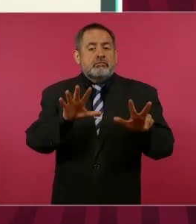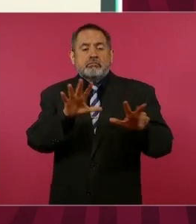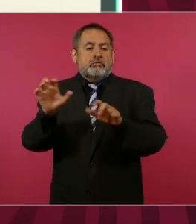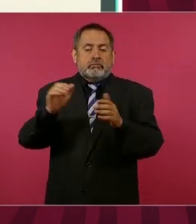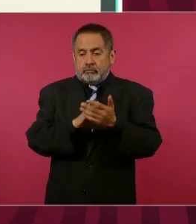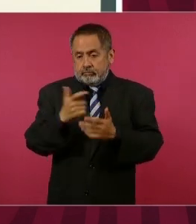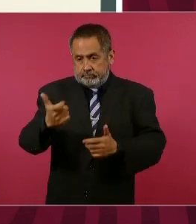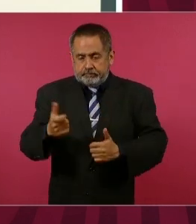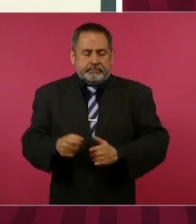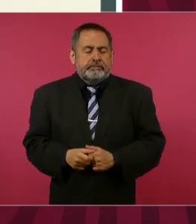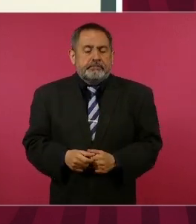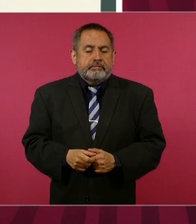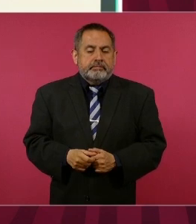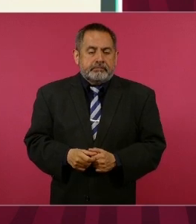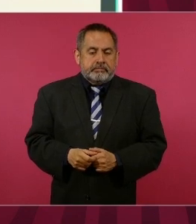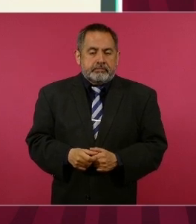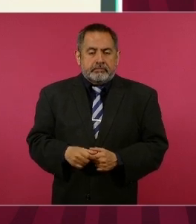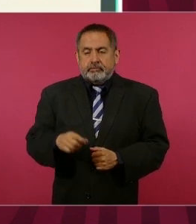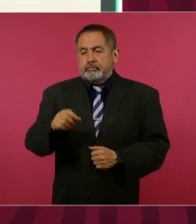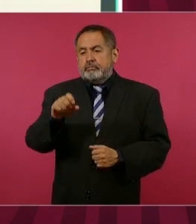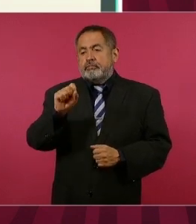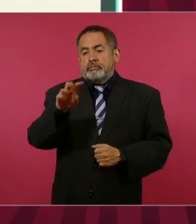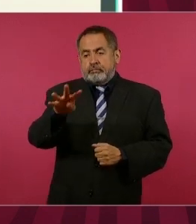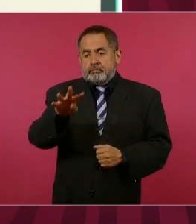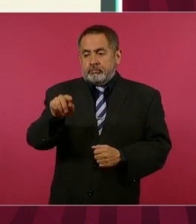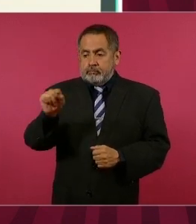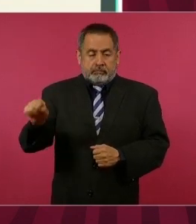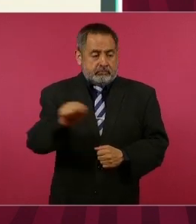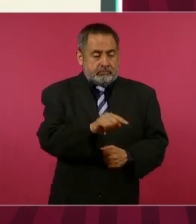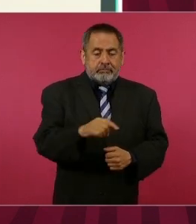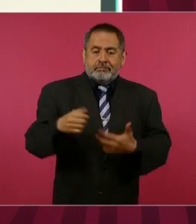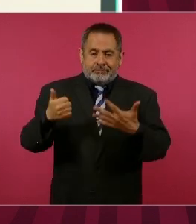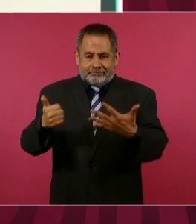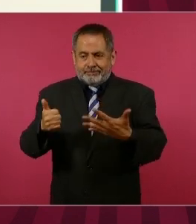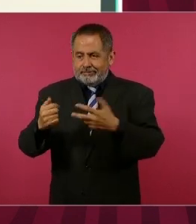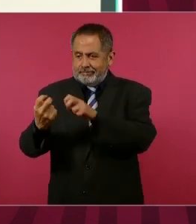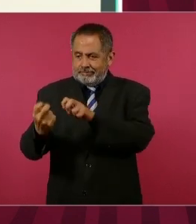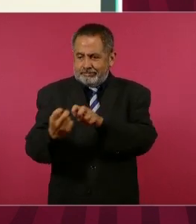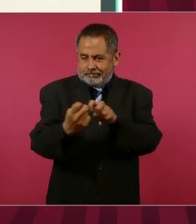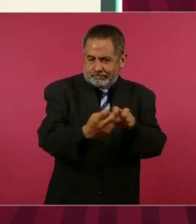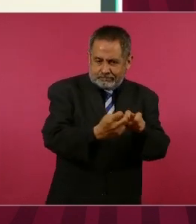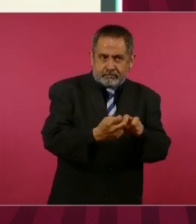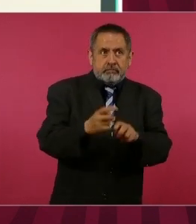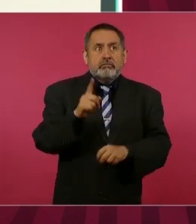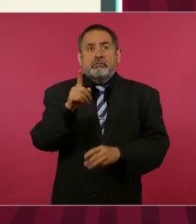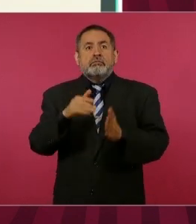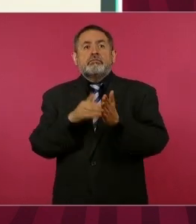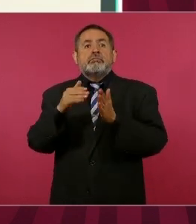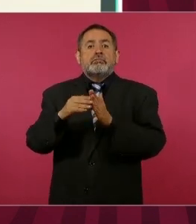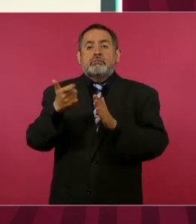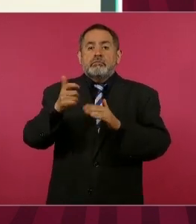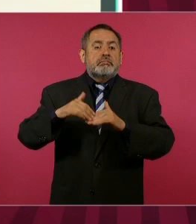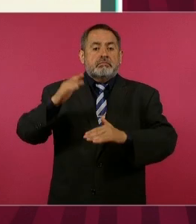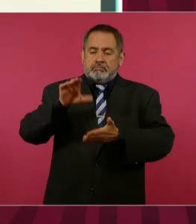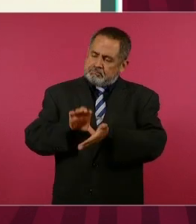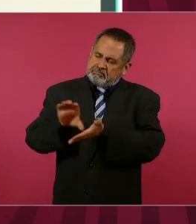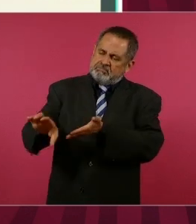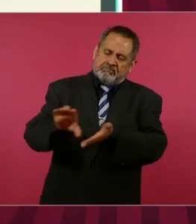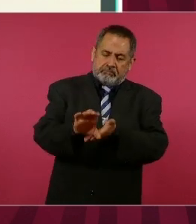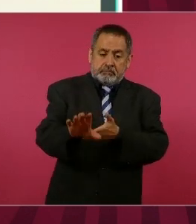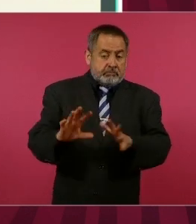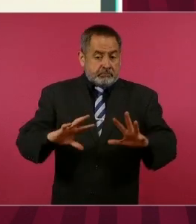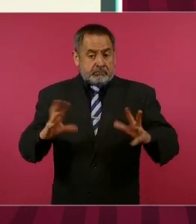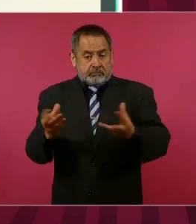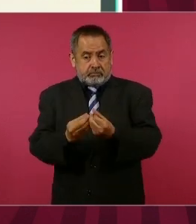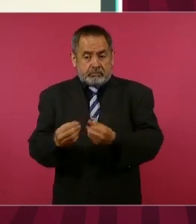pesos y 19 de 6 consultorios, más de un millón de pesos. En total